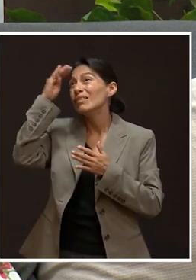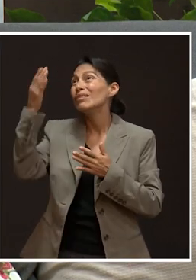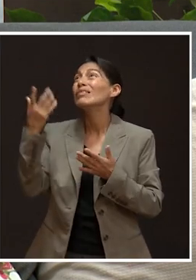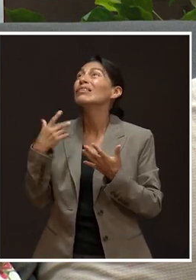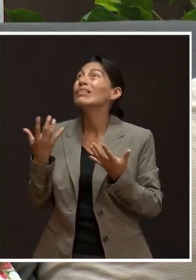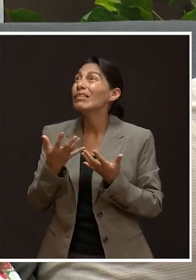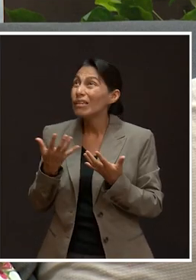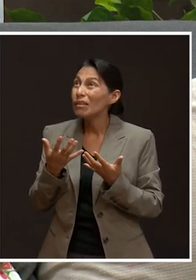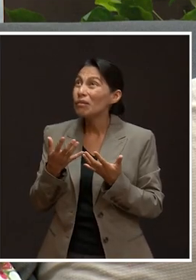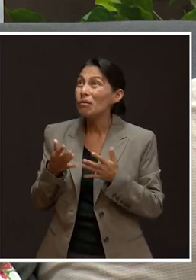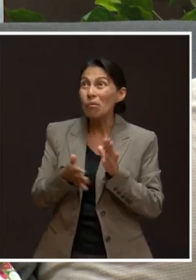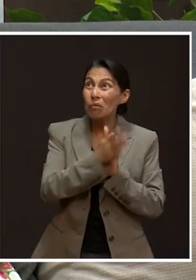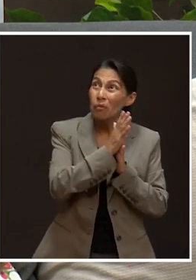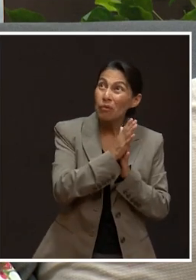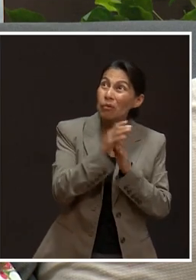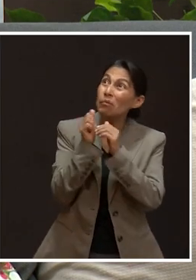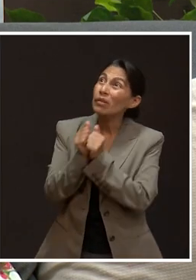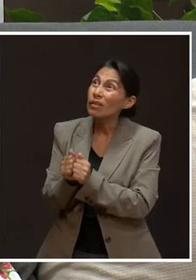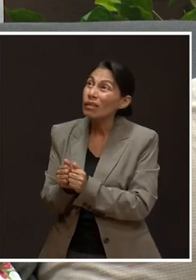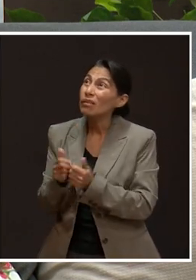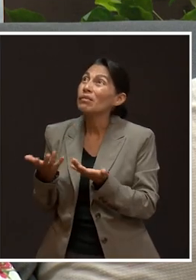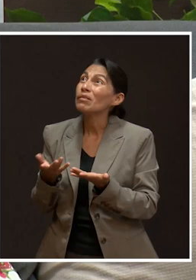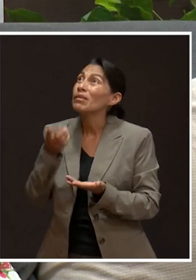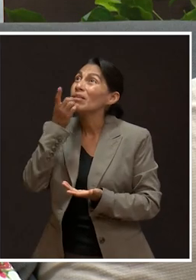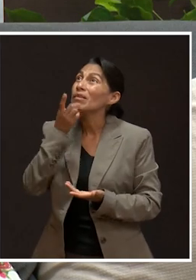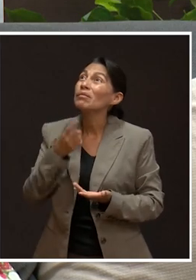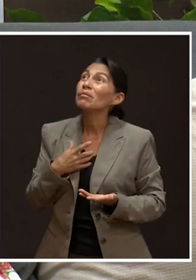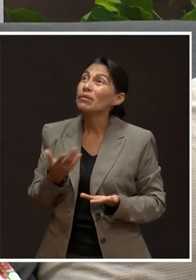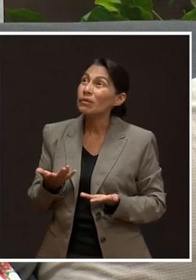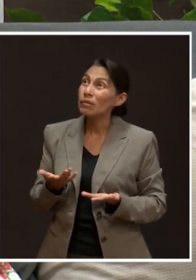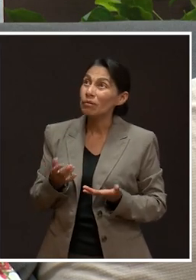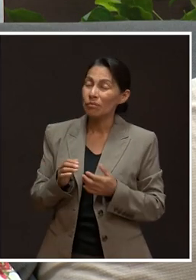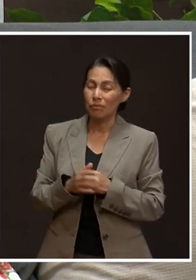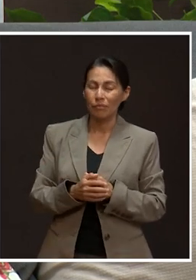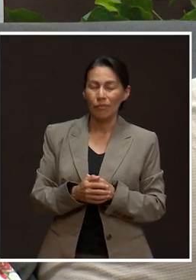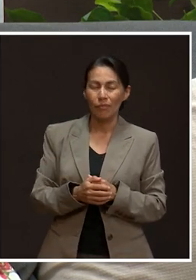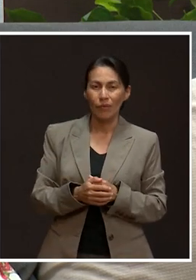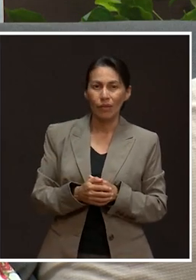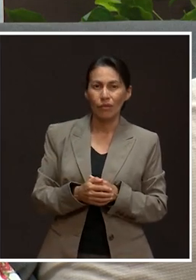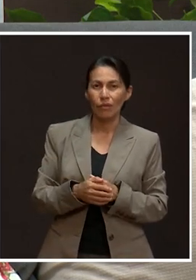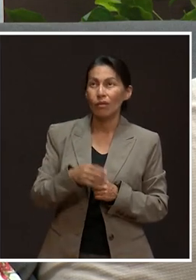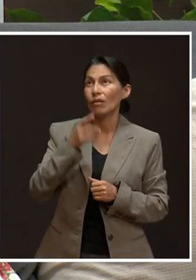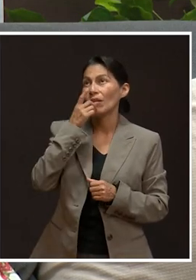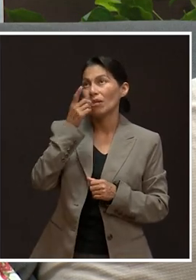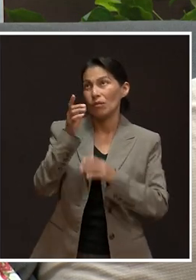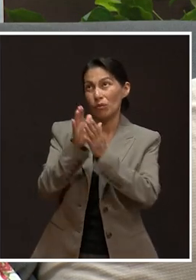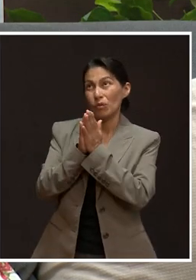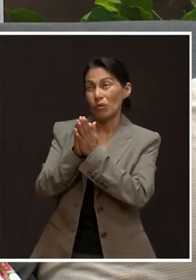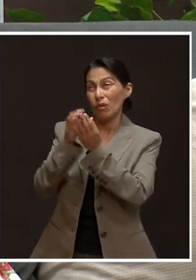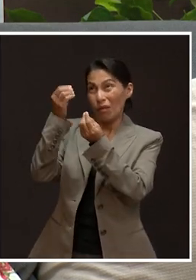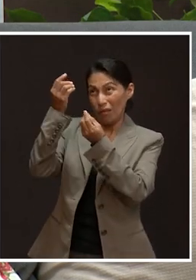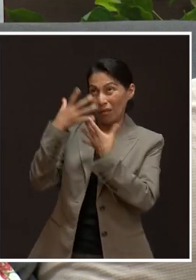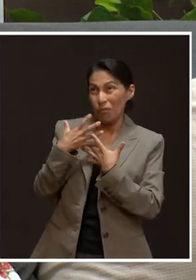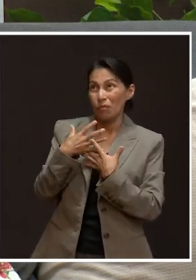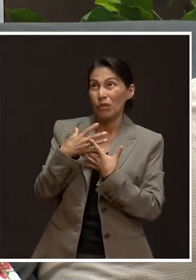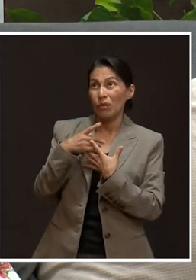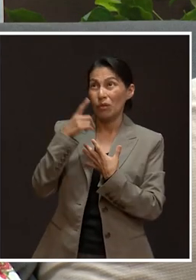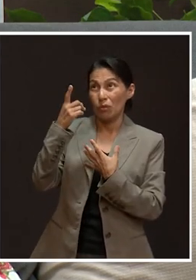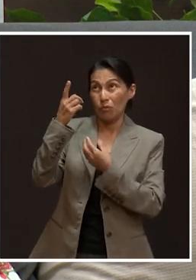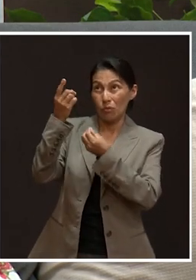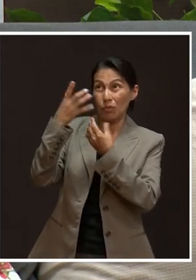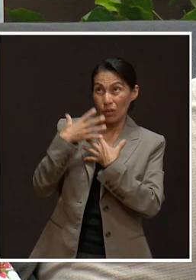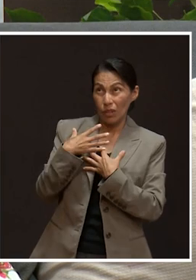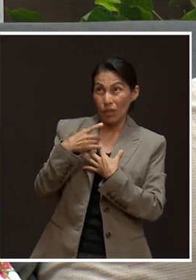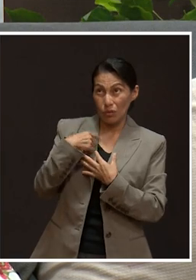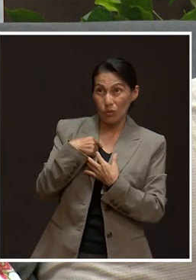fue donde yo estaba en el transcurso orando, y yo le dije al Señor que quería que me diera algo, y que si Él me lo